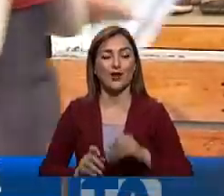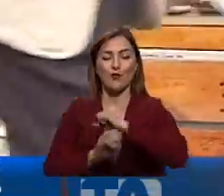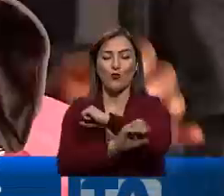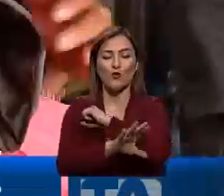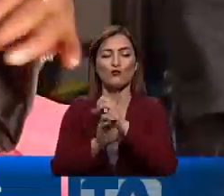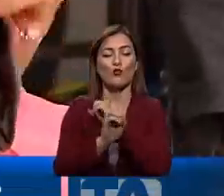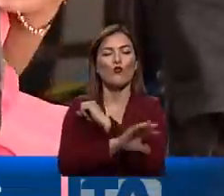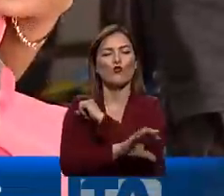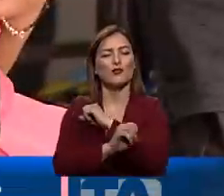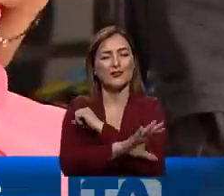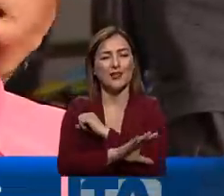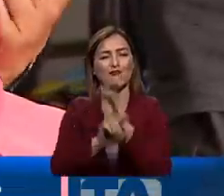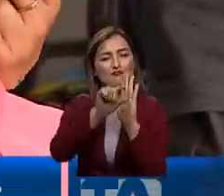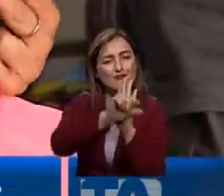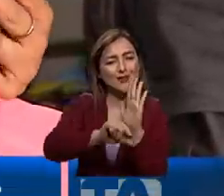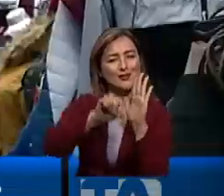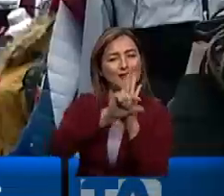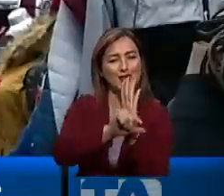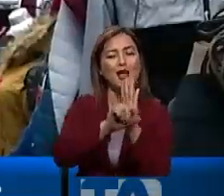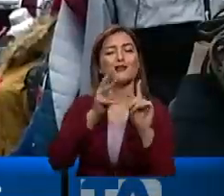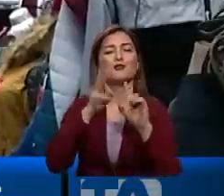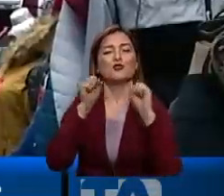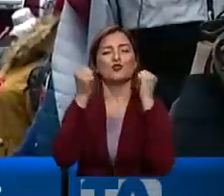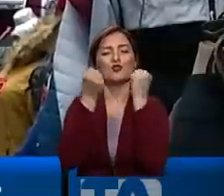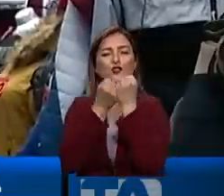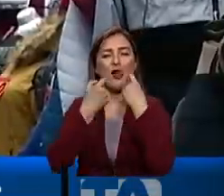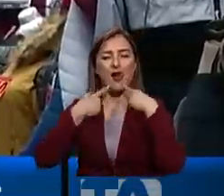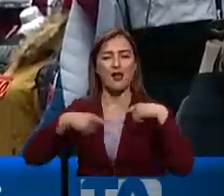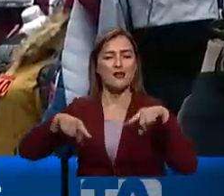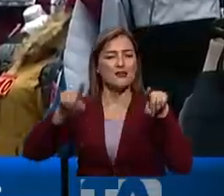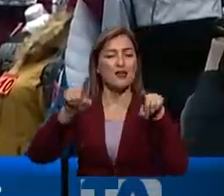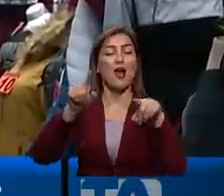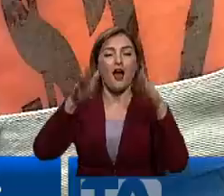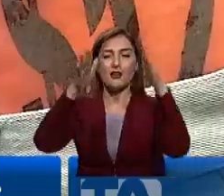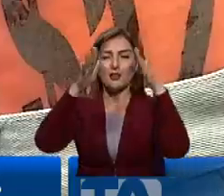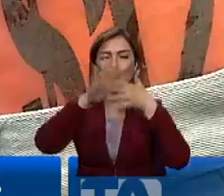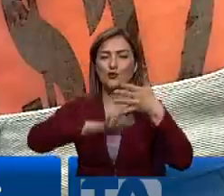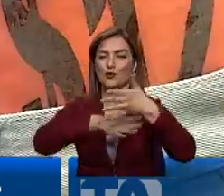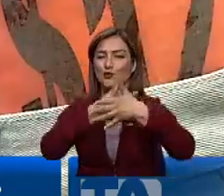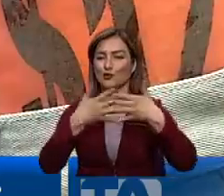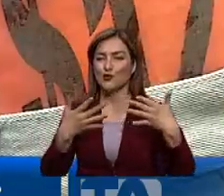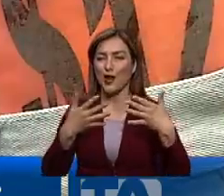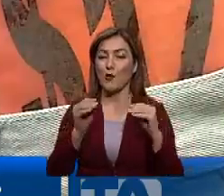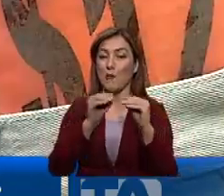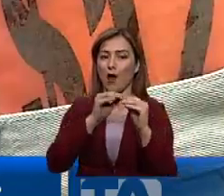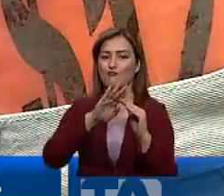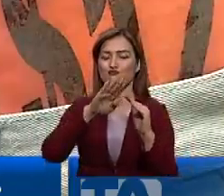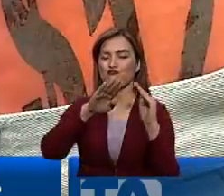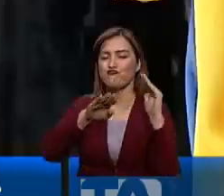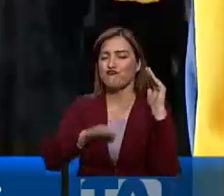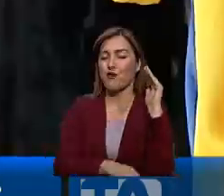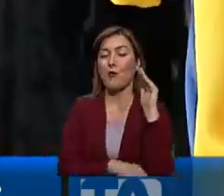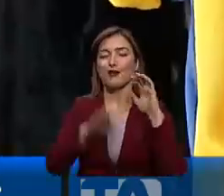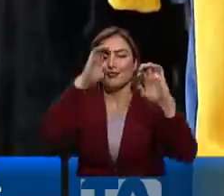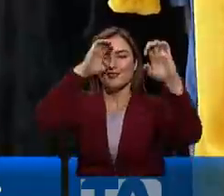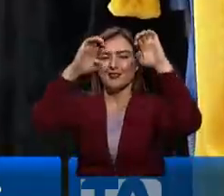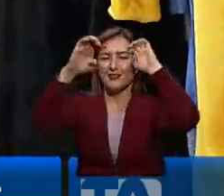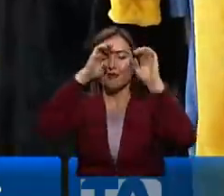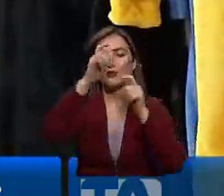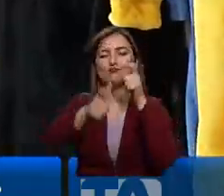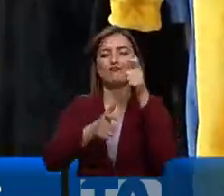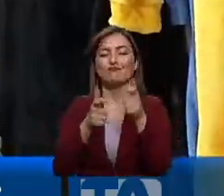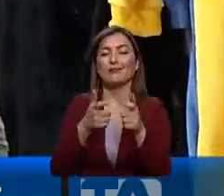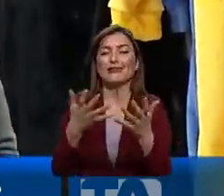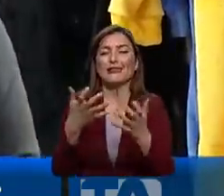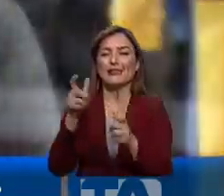Promociones, publicidad en redes sociales, ampliación de los horarios de atención son algunas de las estrategias que utilizan los comerciantes para volver a captar